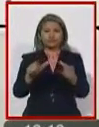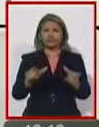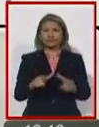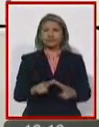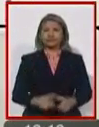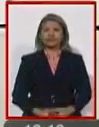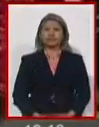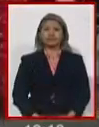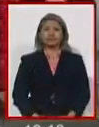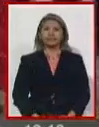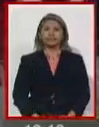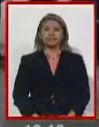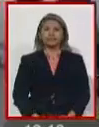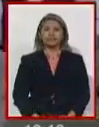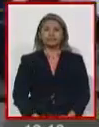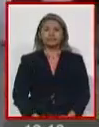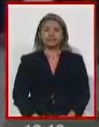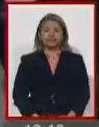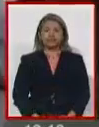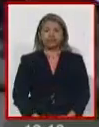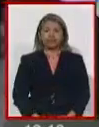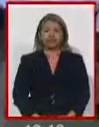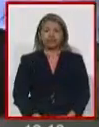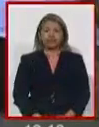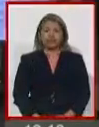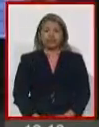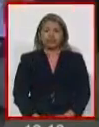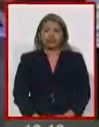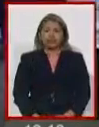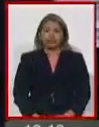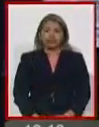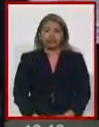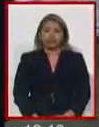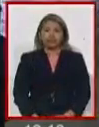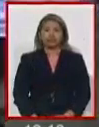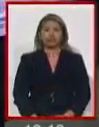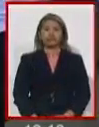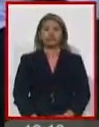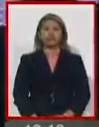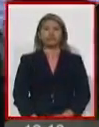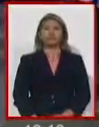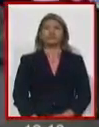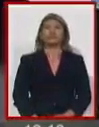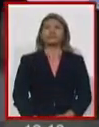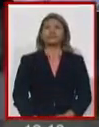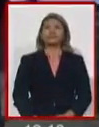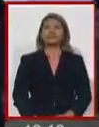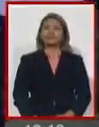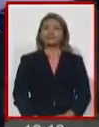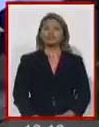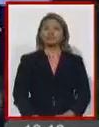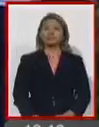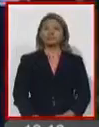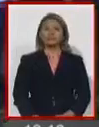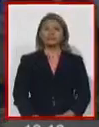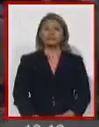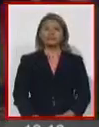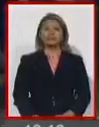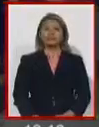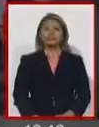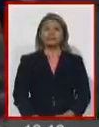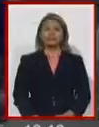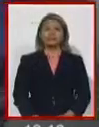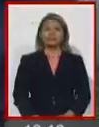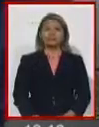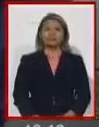zona. ¡Cero ambulante! ¡Cero ambulante! ¡Cero ambulante! ¡Cero ambulante!